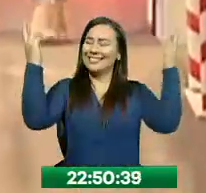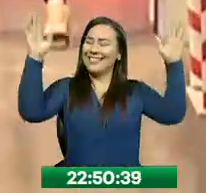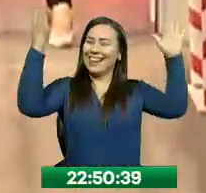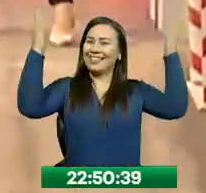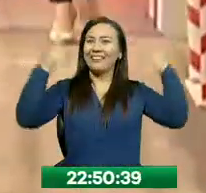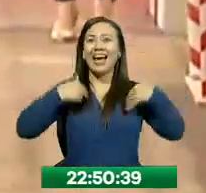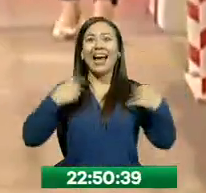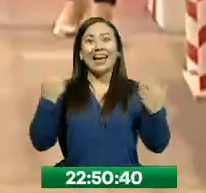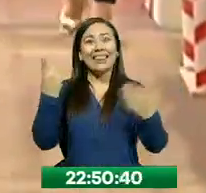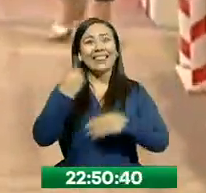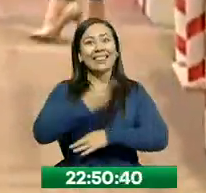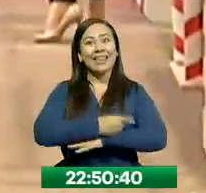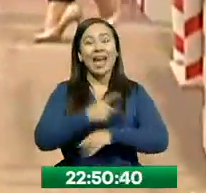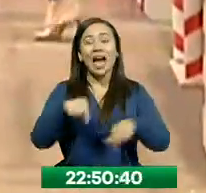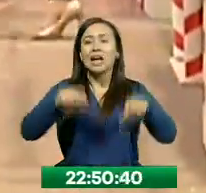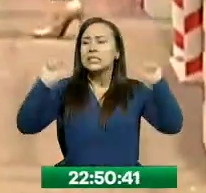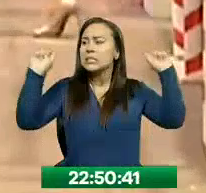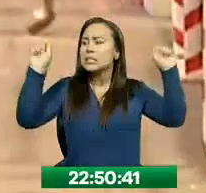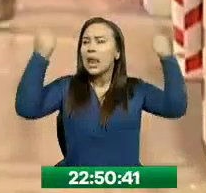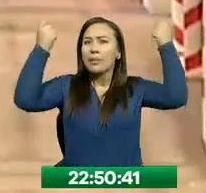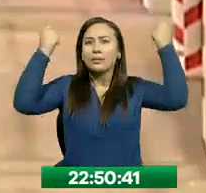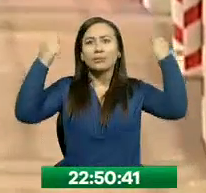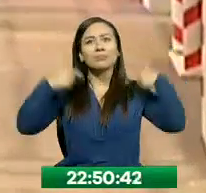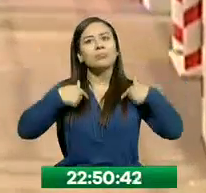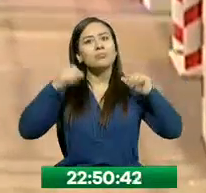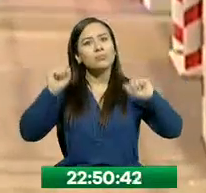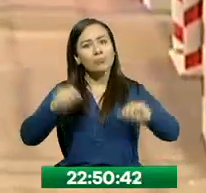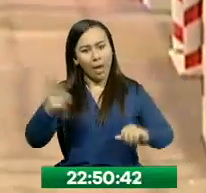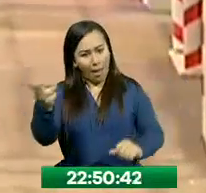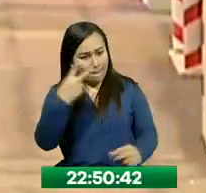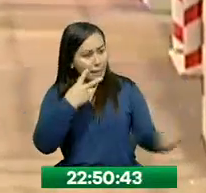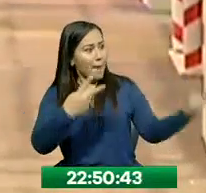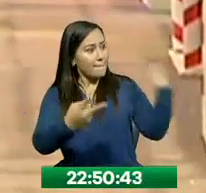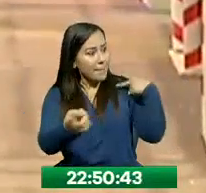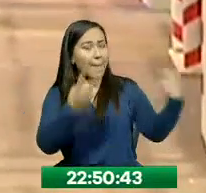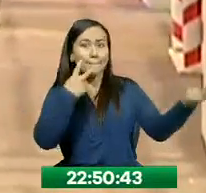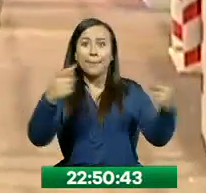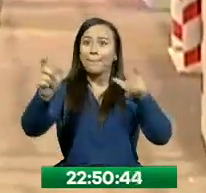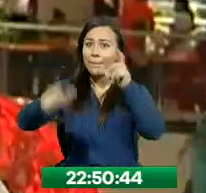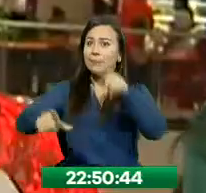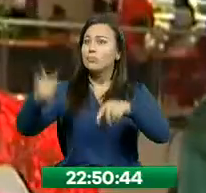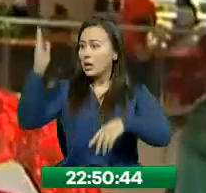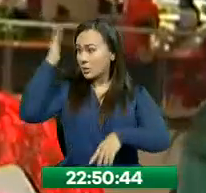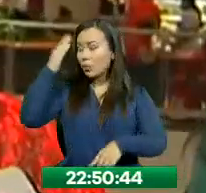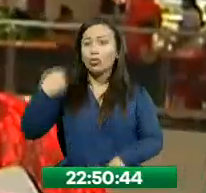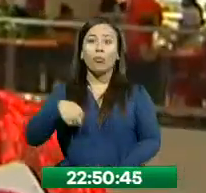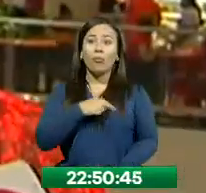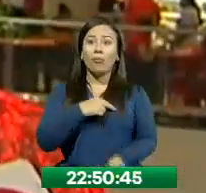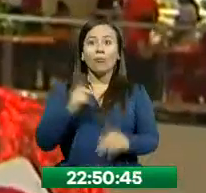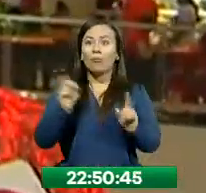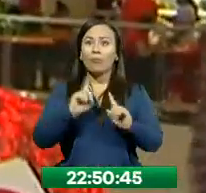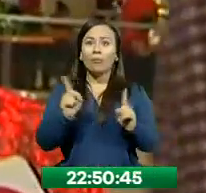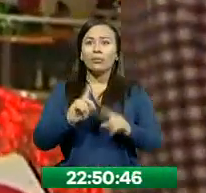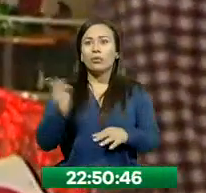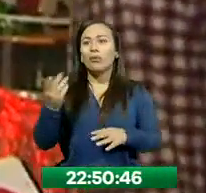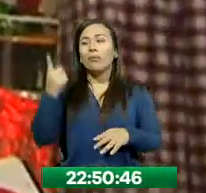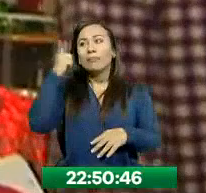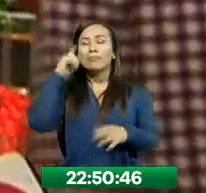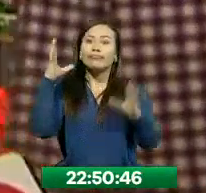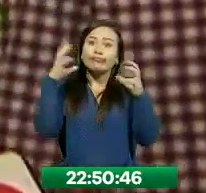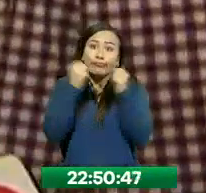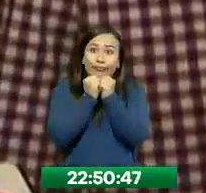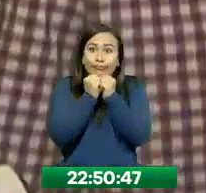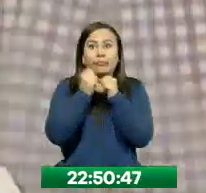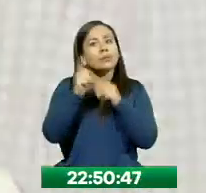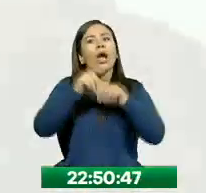esta forma, con algo diferente, algo que la gente vea que podemos hacer cuando nos lo proponemos, que no hay en ningún momento la discapacidad la